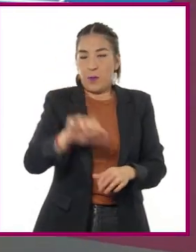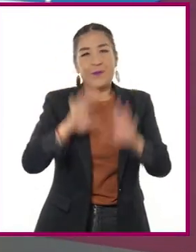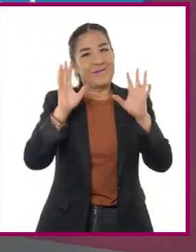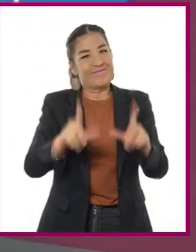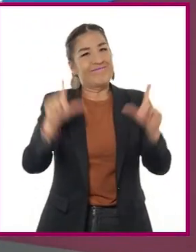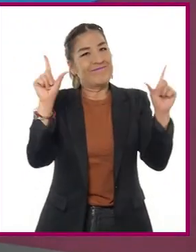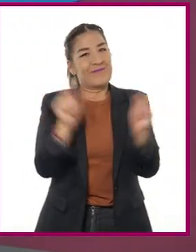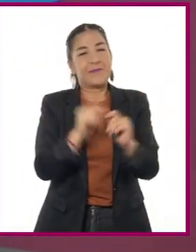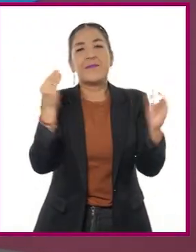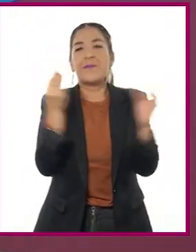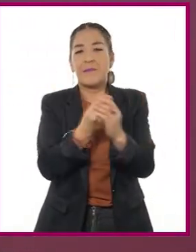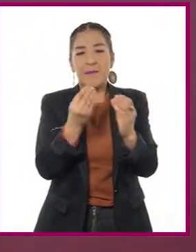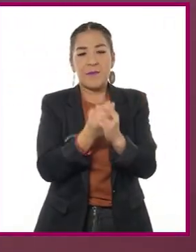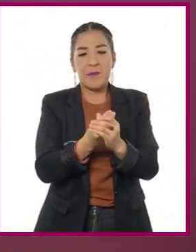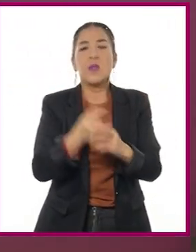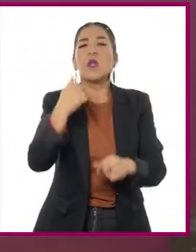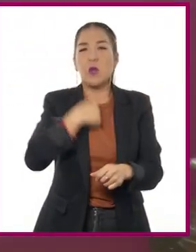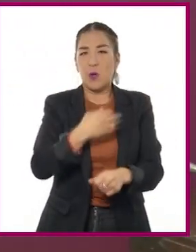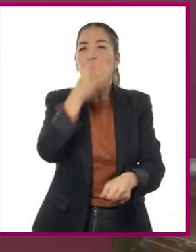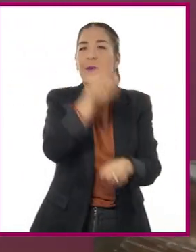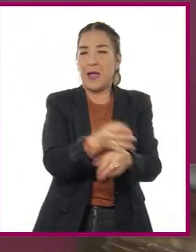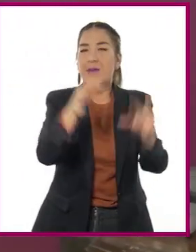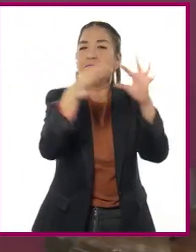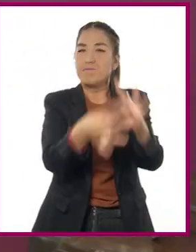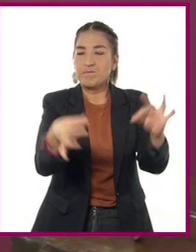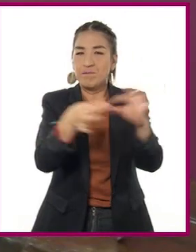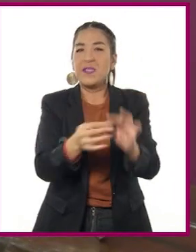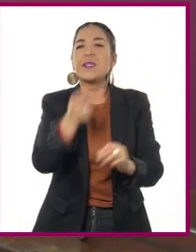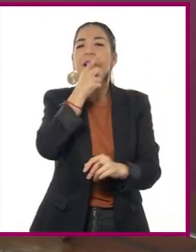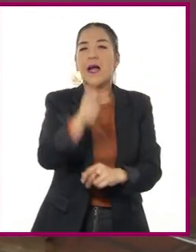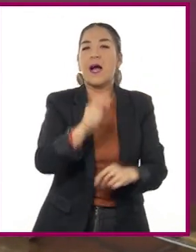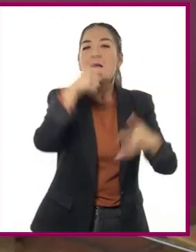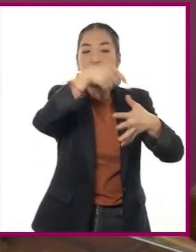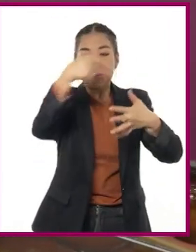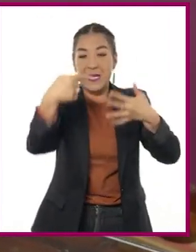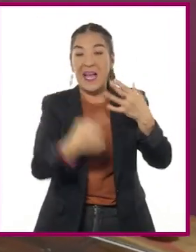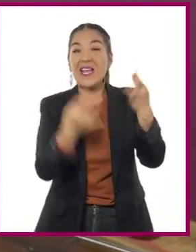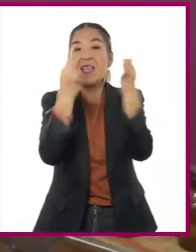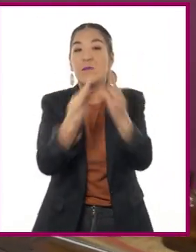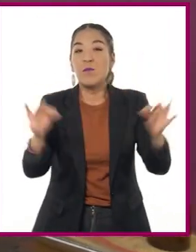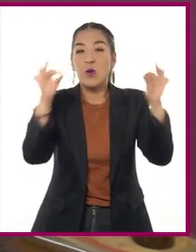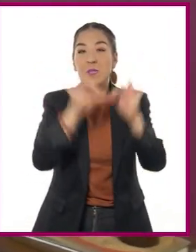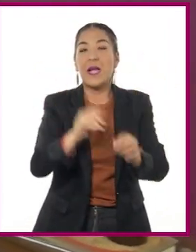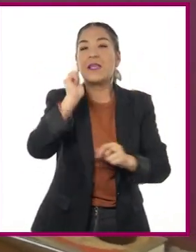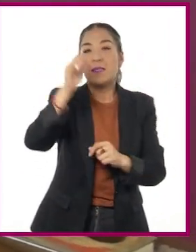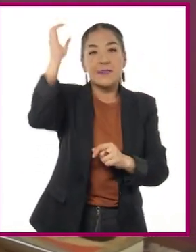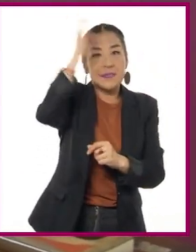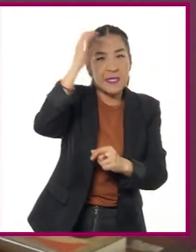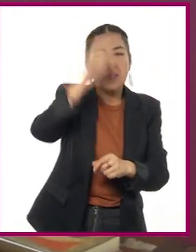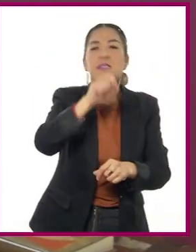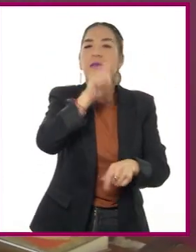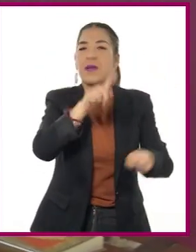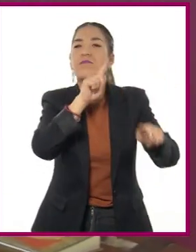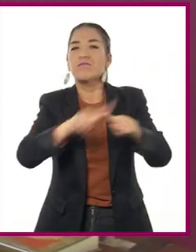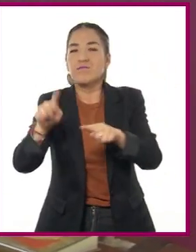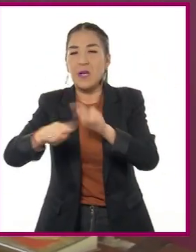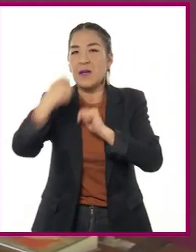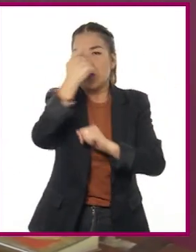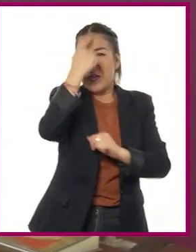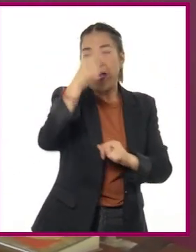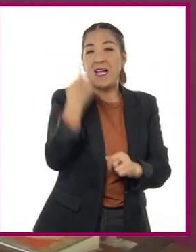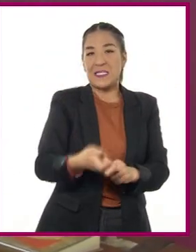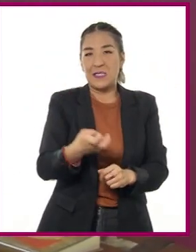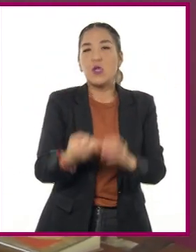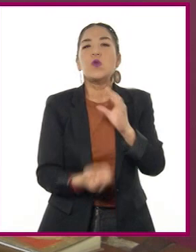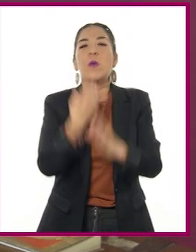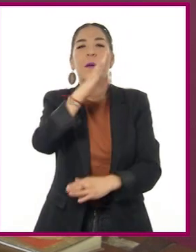¿qué les parece si menciono algunos aspectos relevantes de la ciencia y los inventarios de la Nueva España